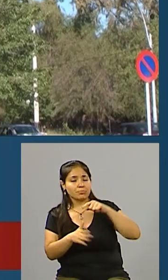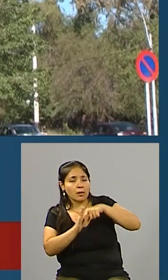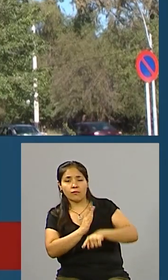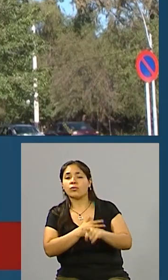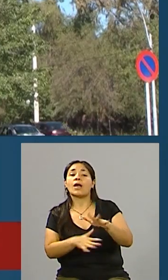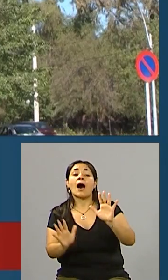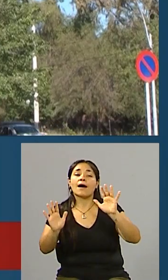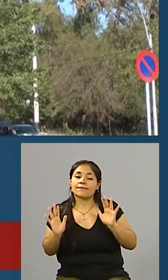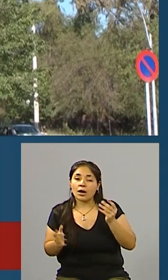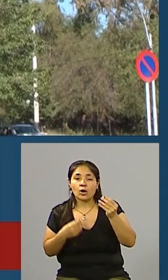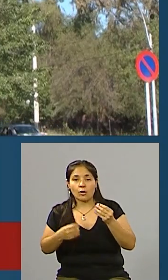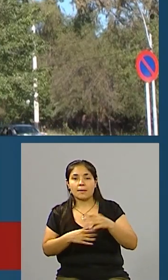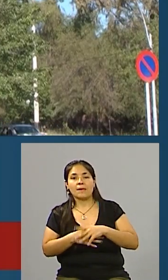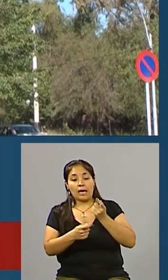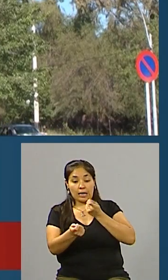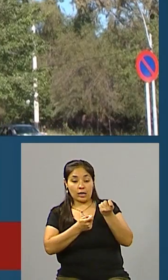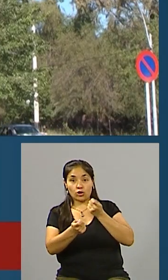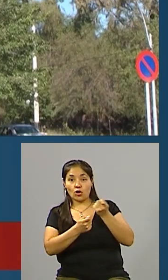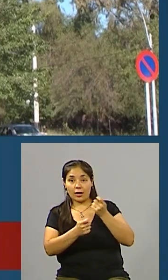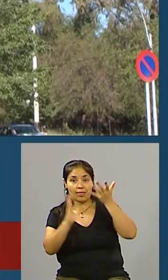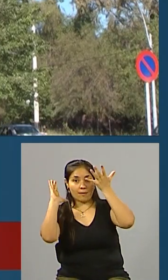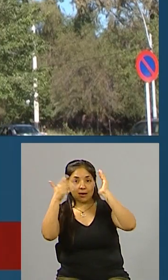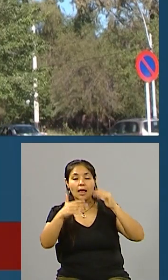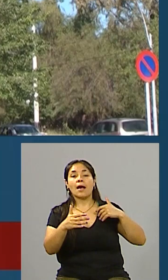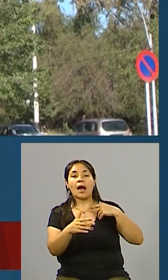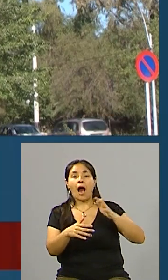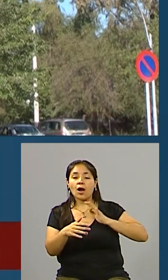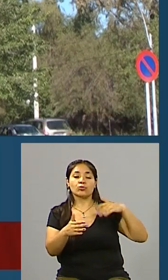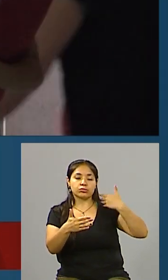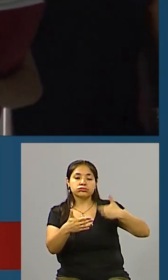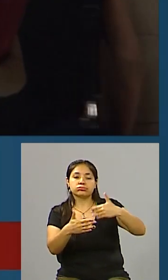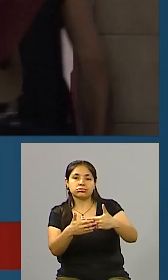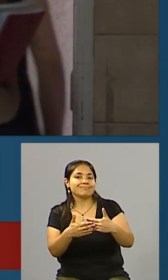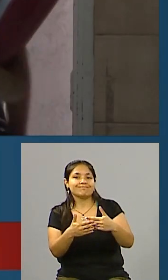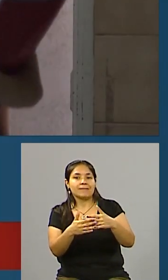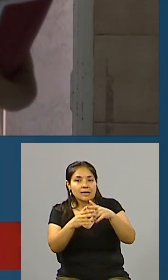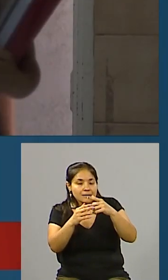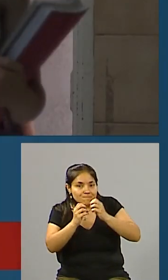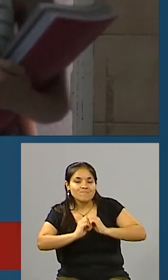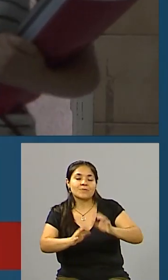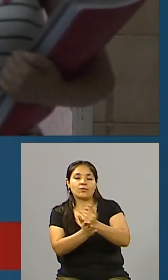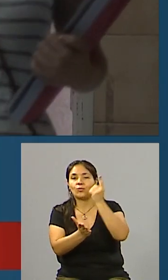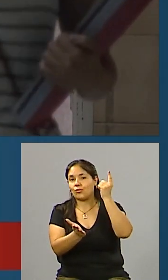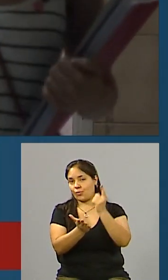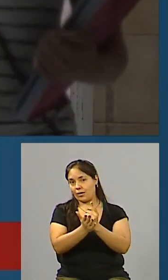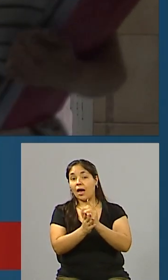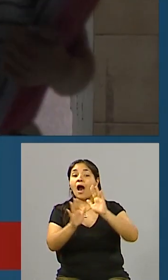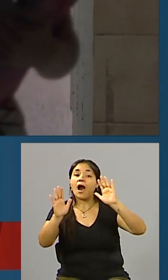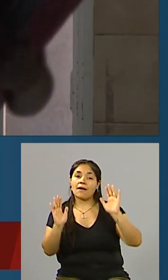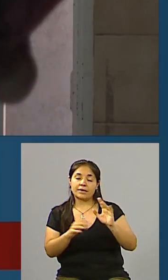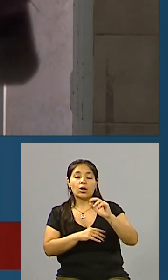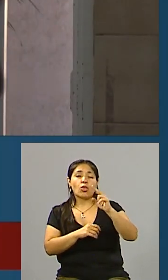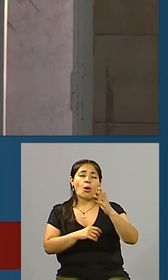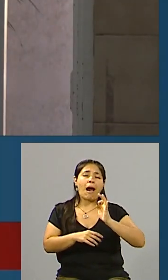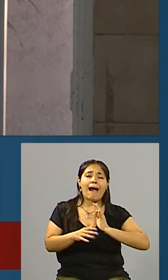años de la gestión de Javier Milei no van a poder tener esta impronta y que habrá que ver si luego de los 2 segundos